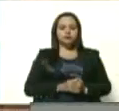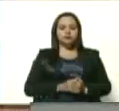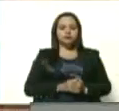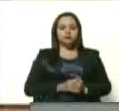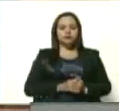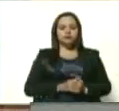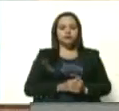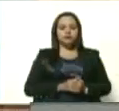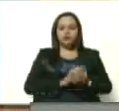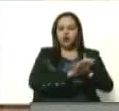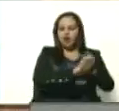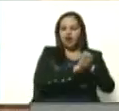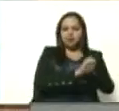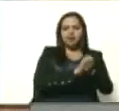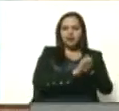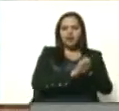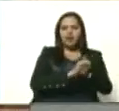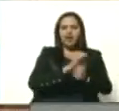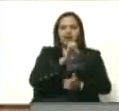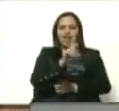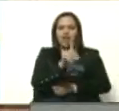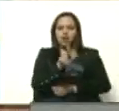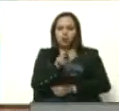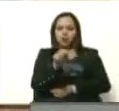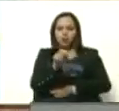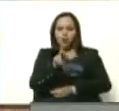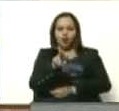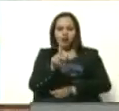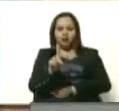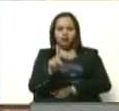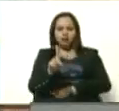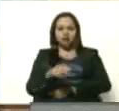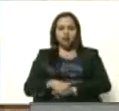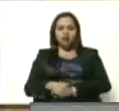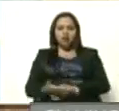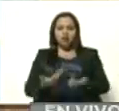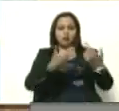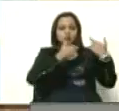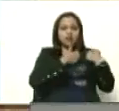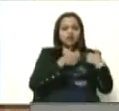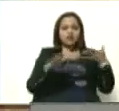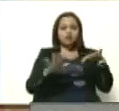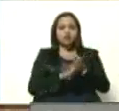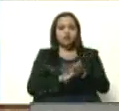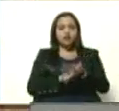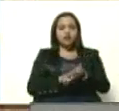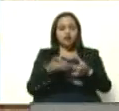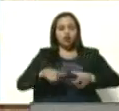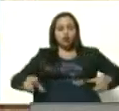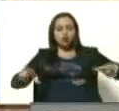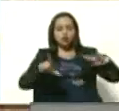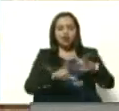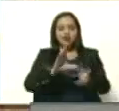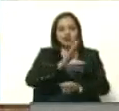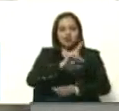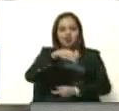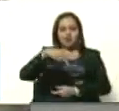Compañero, amigo Edward Almeida, director de la Oficina Regional del Consejo Nacional Electoral.